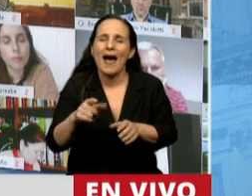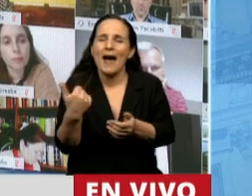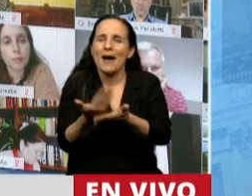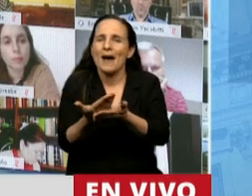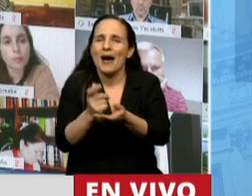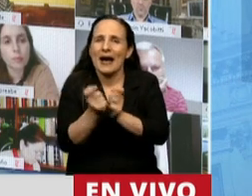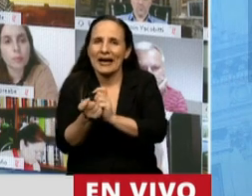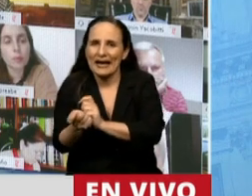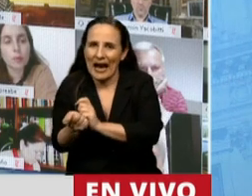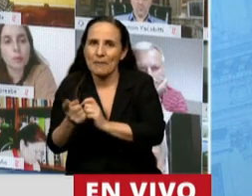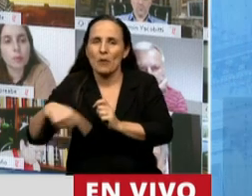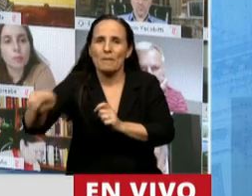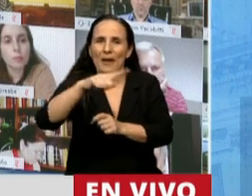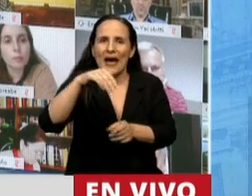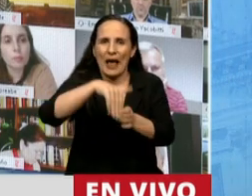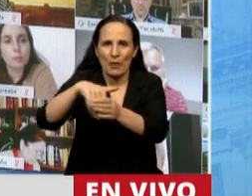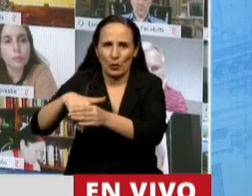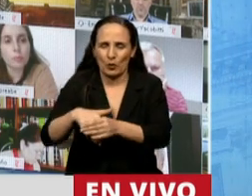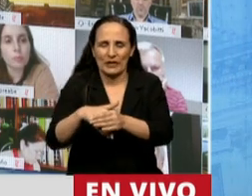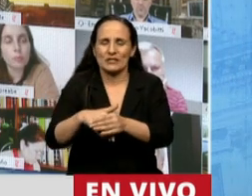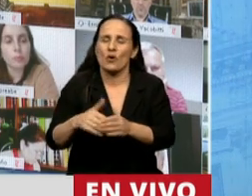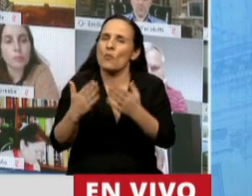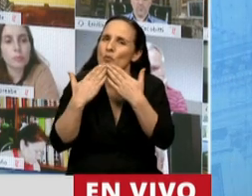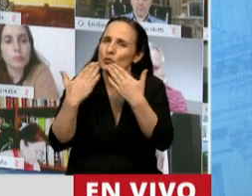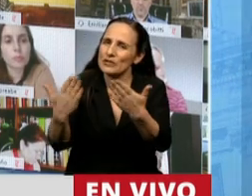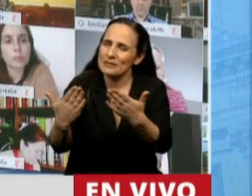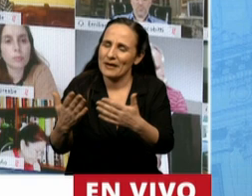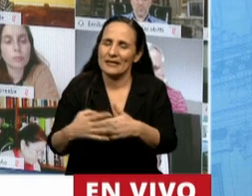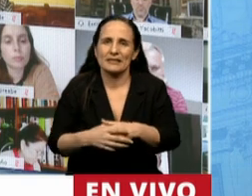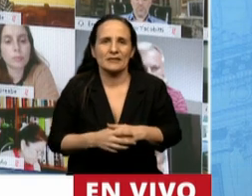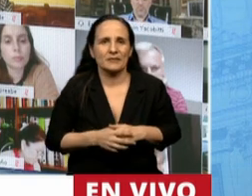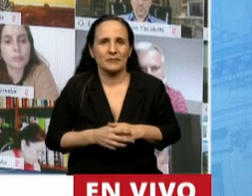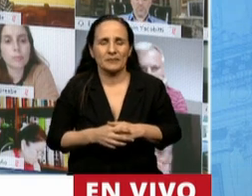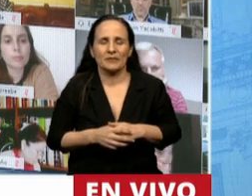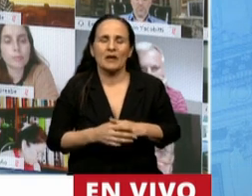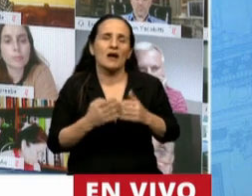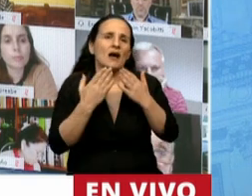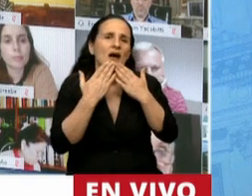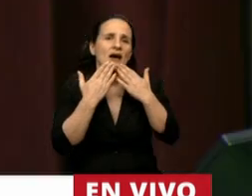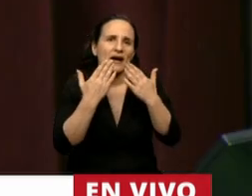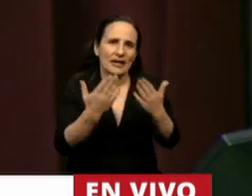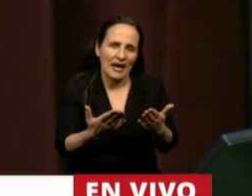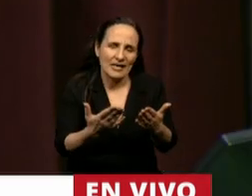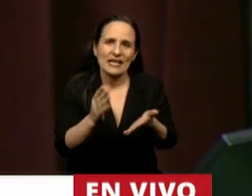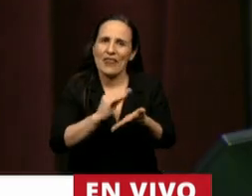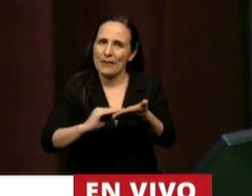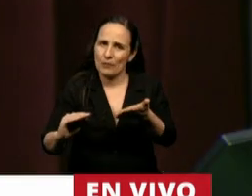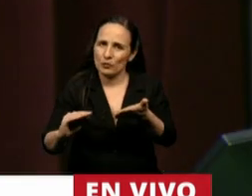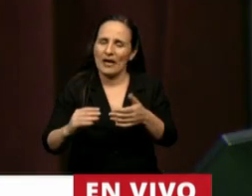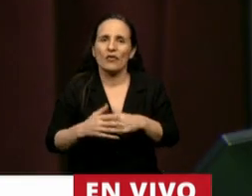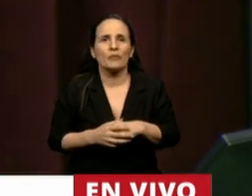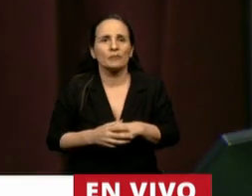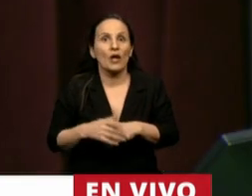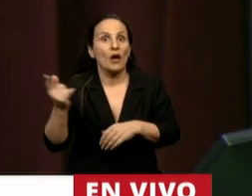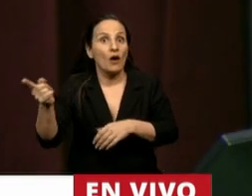propondríamos que se pongan a votación señor presidente Muchísimas gracias eh Gracias diputado si el